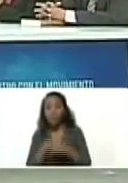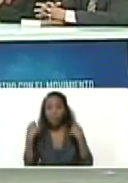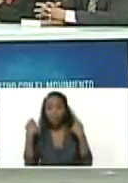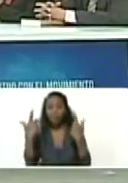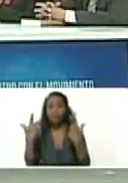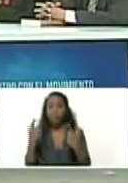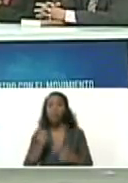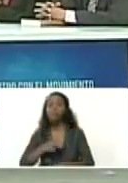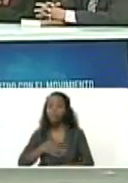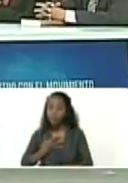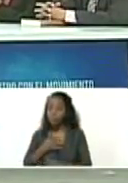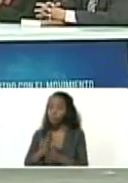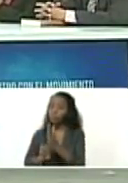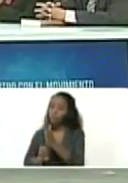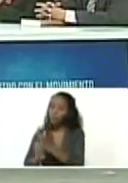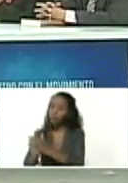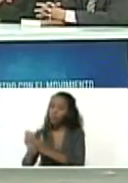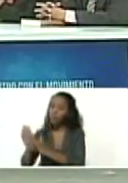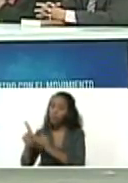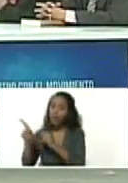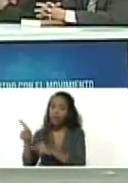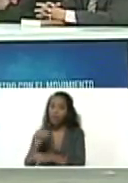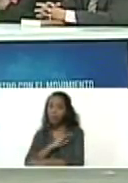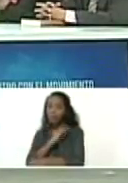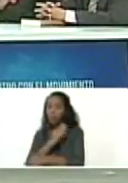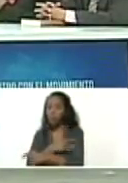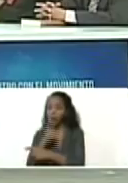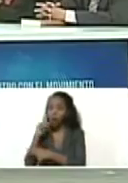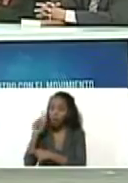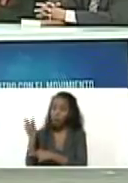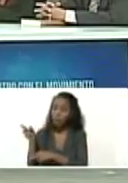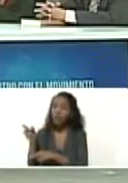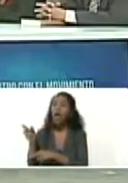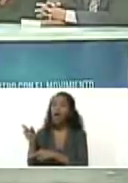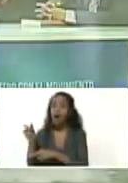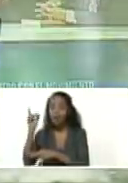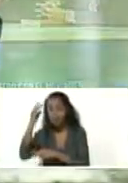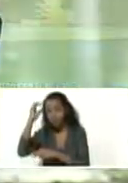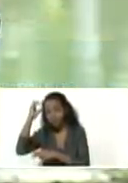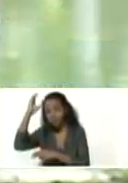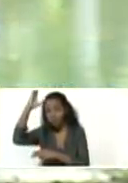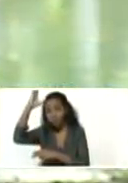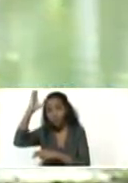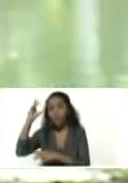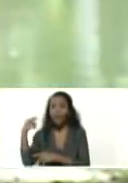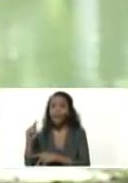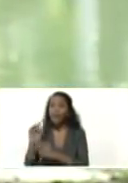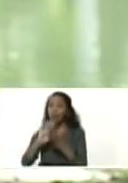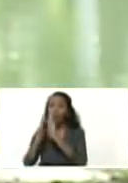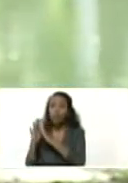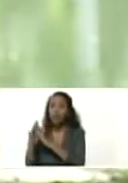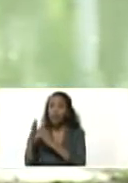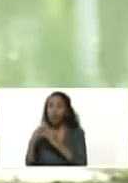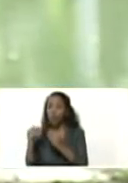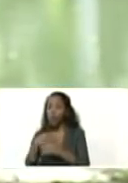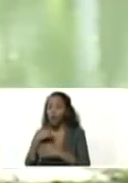podamos desarrollar esas potencialidades que tiene tanto la comuna como el pueblo cristiano evangélico diseminado a lo largo y ancho del